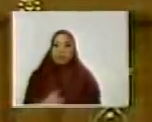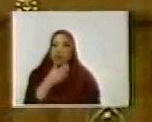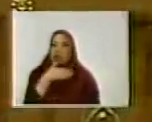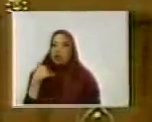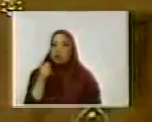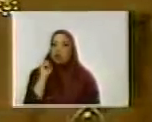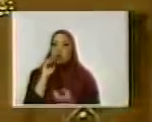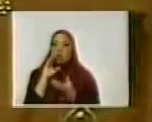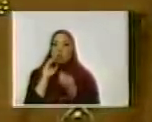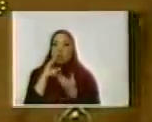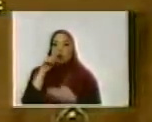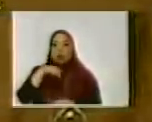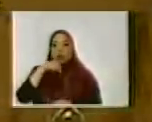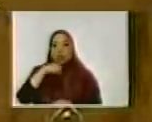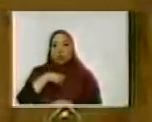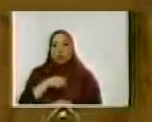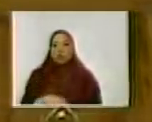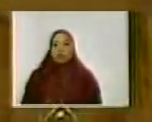expresarle que el día de hoy